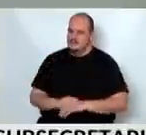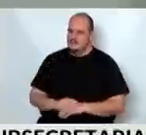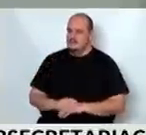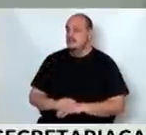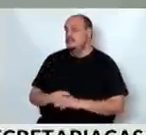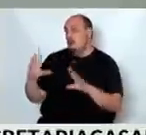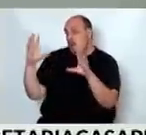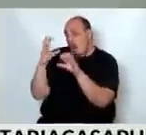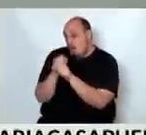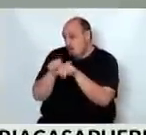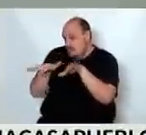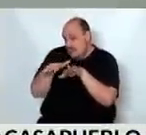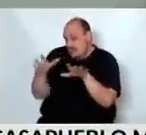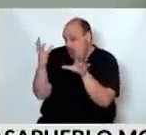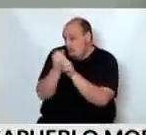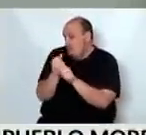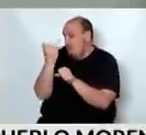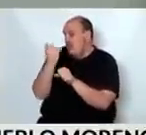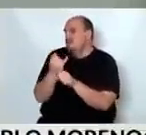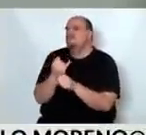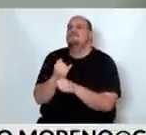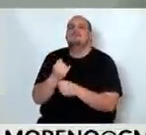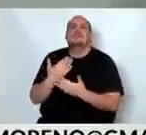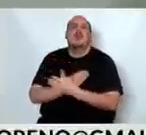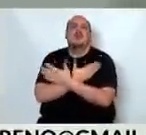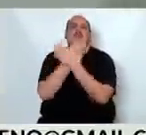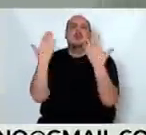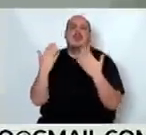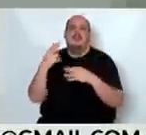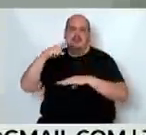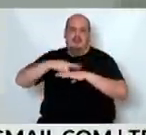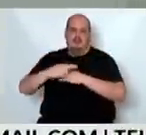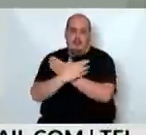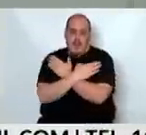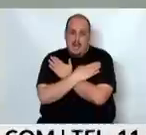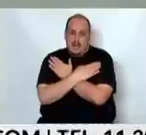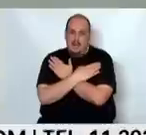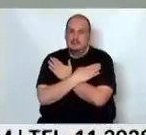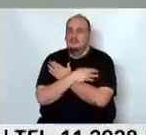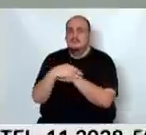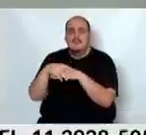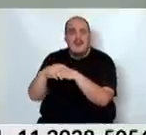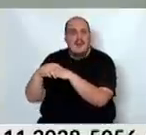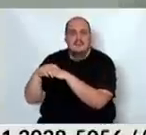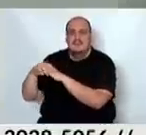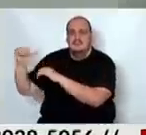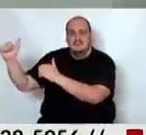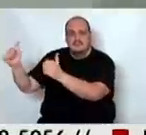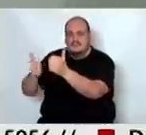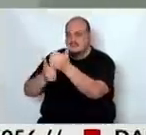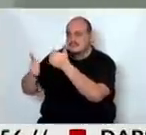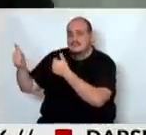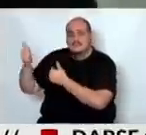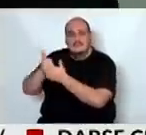Oscuros te puedo decir muchos momentos. El día del velorio de Franco, se acercaron tantos amigos para